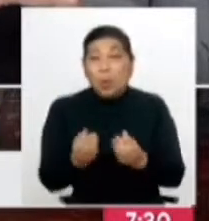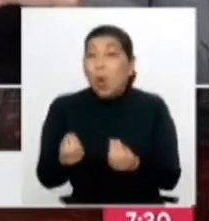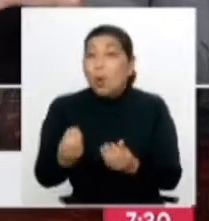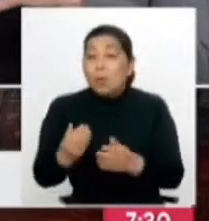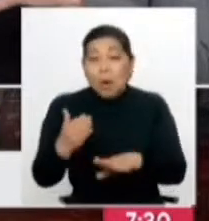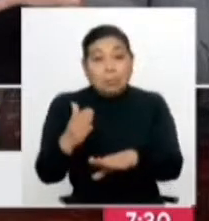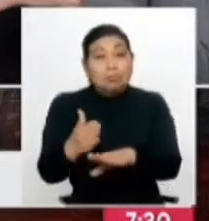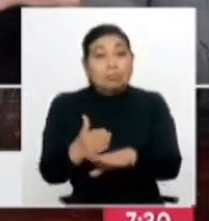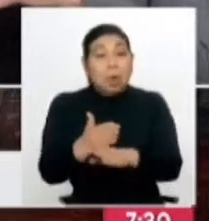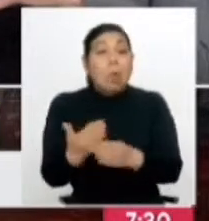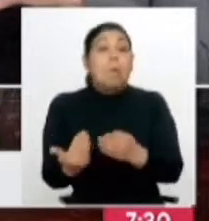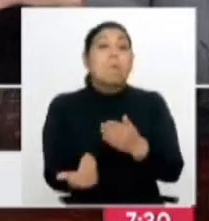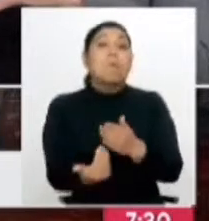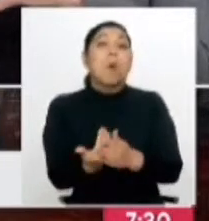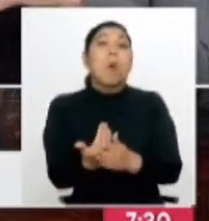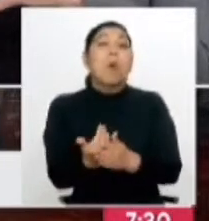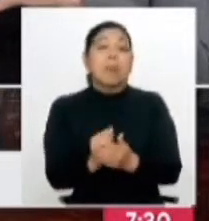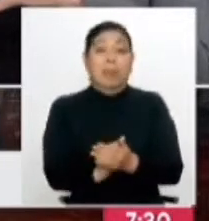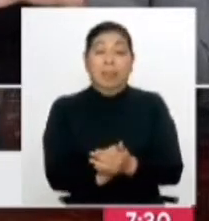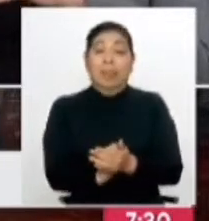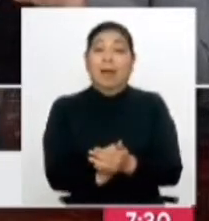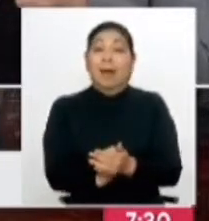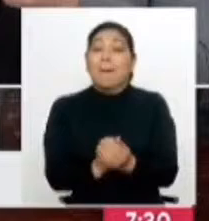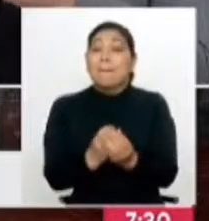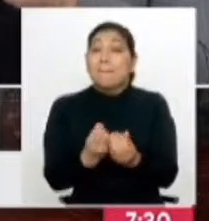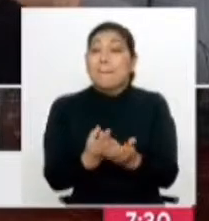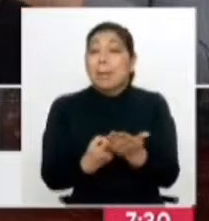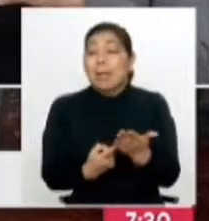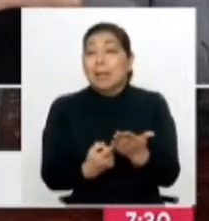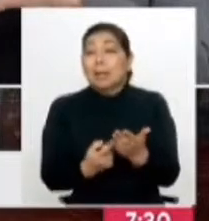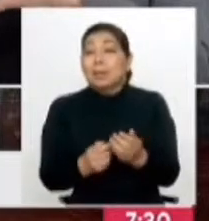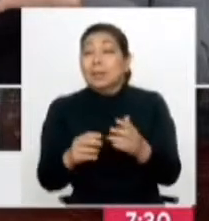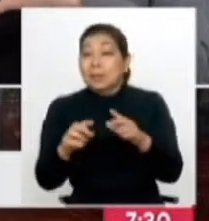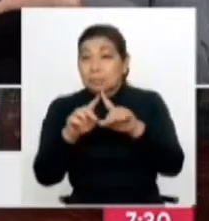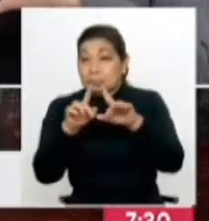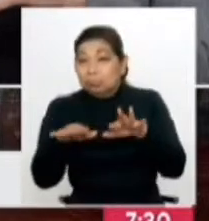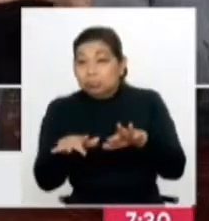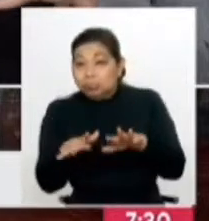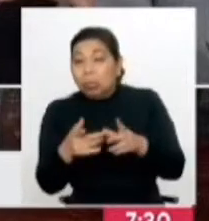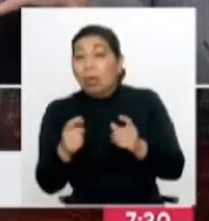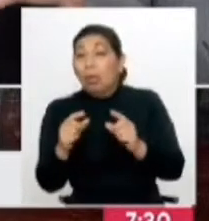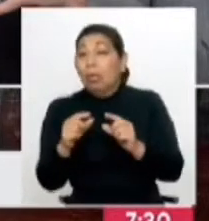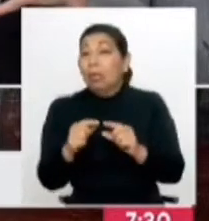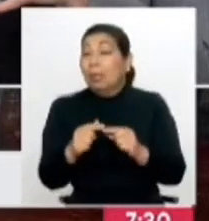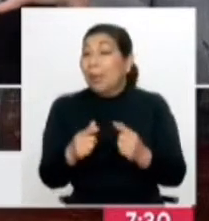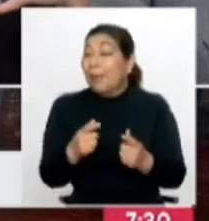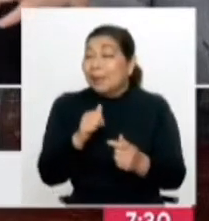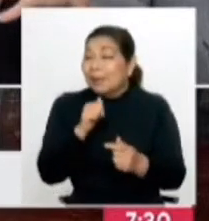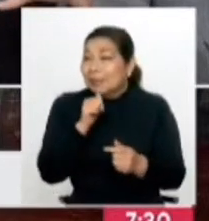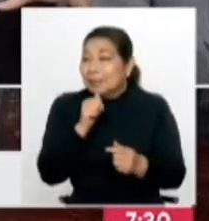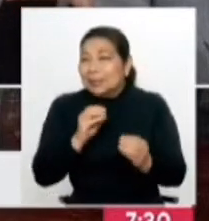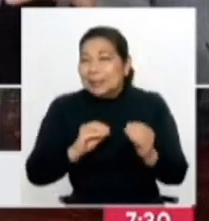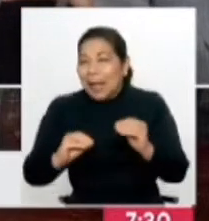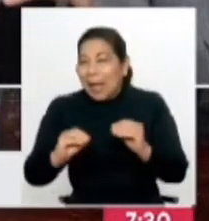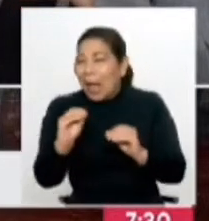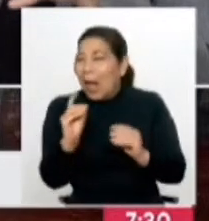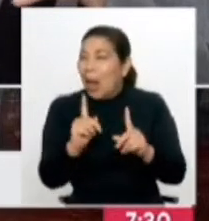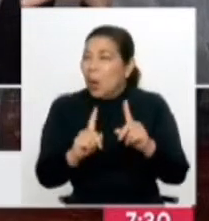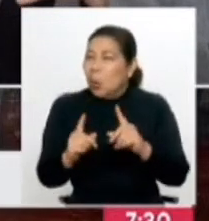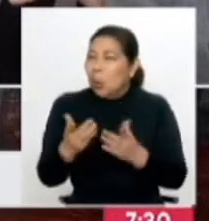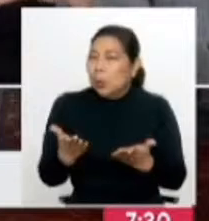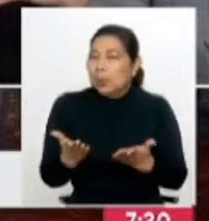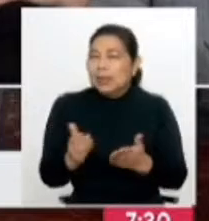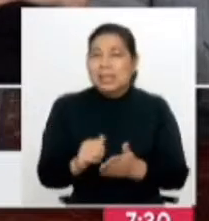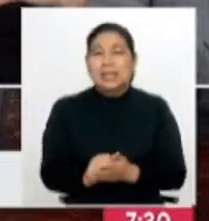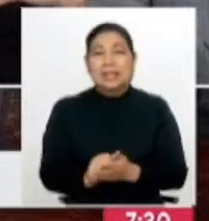podemos desarrollar modernidad e ir con medios digitales, pero todavía nos dirigimos